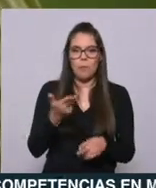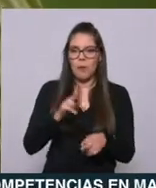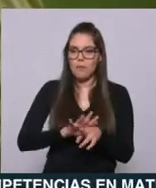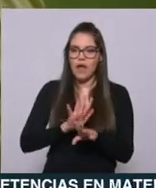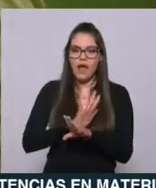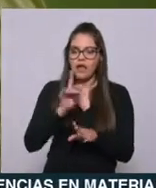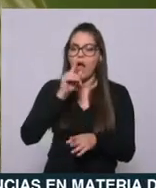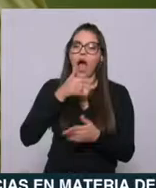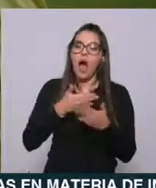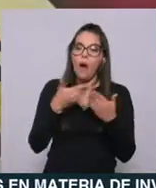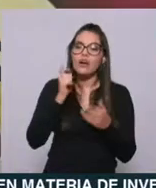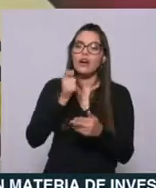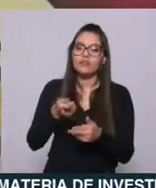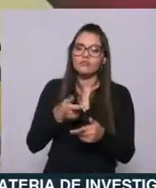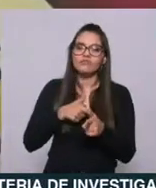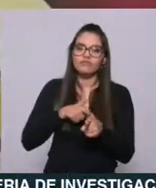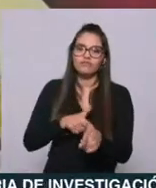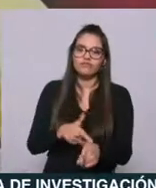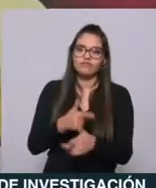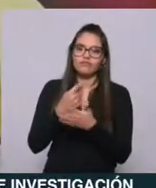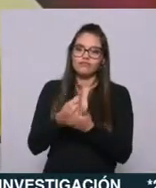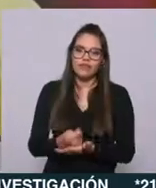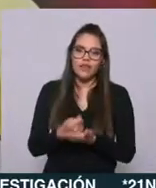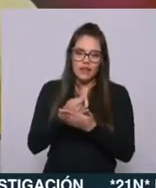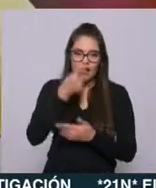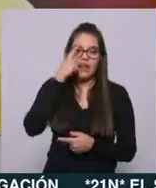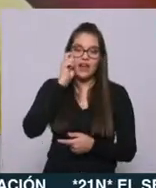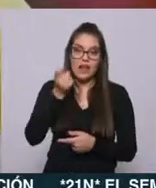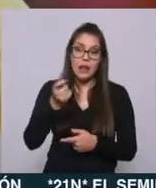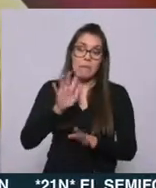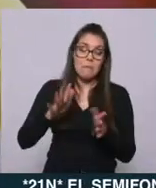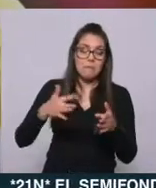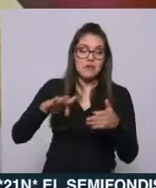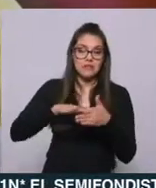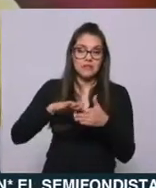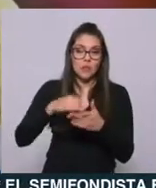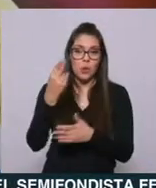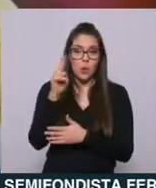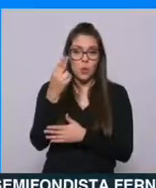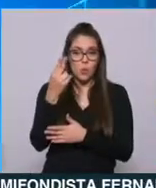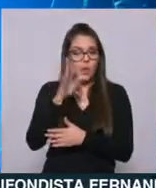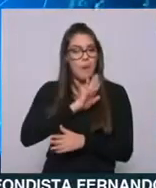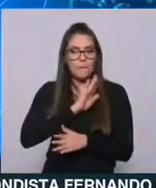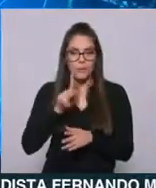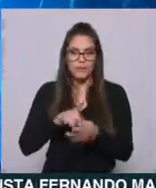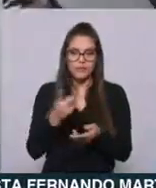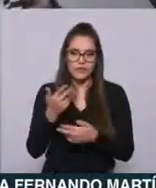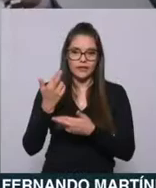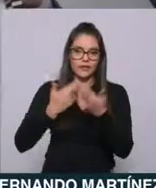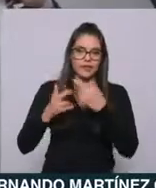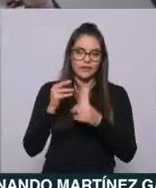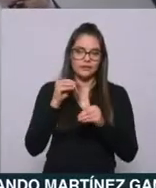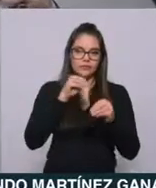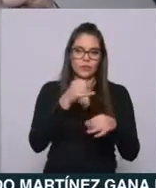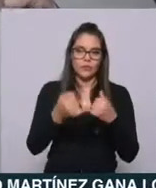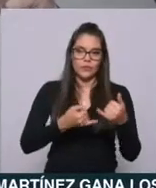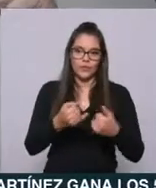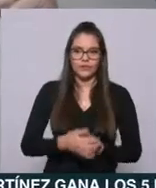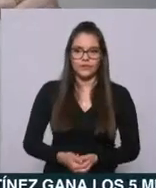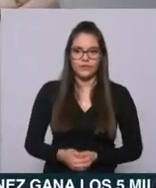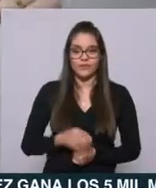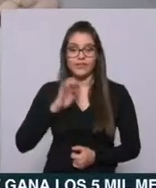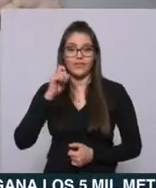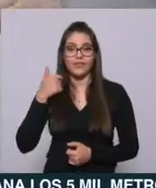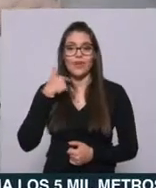de rehabilitación por al menos 3 meses, con lo cual estará de vuelta a mediados de noviembre aproximadamente. El exjugador del